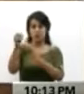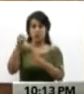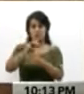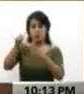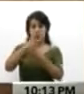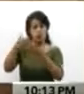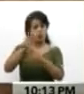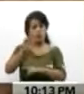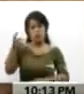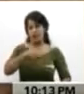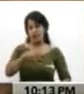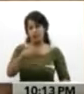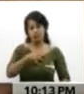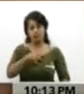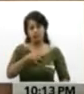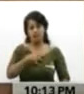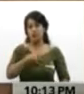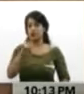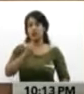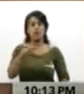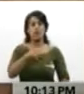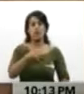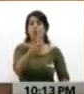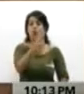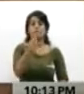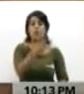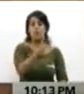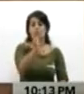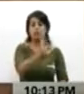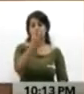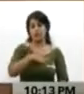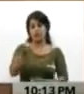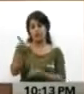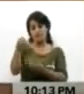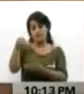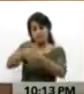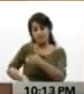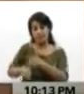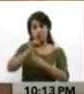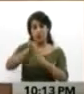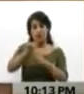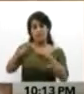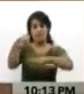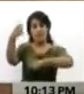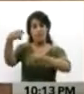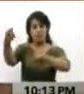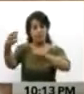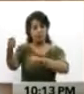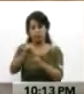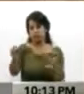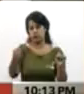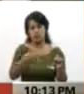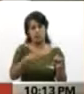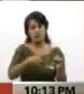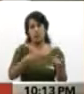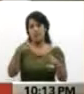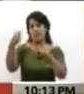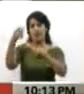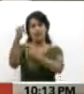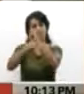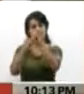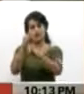se puede comprometer el 40% de nuestro ingreso de divisas en el pago de la deuda externa para satisfacer a la banca